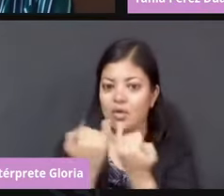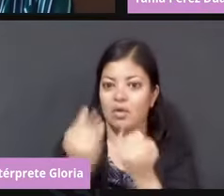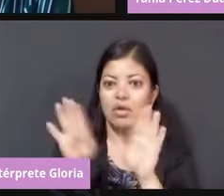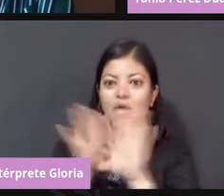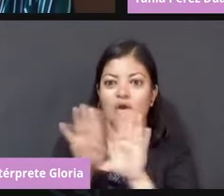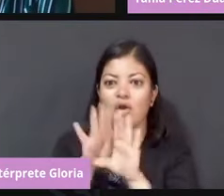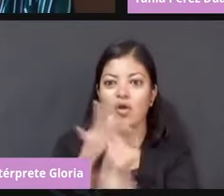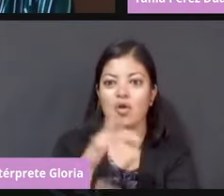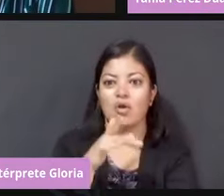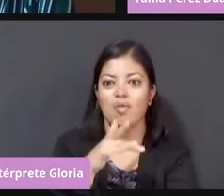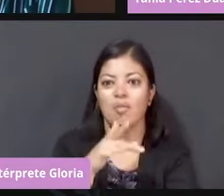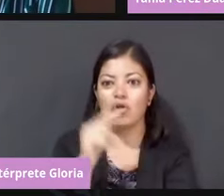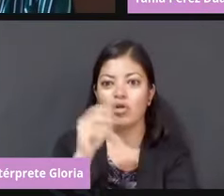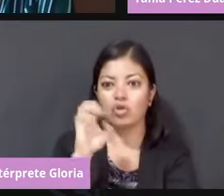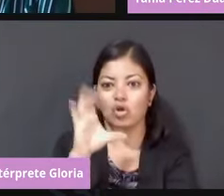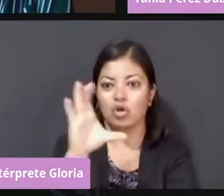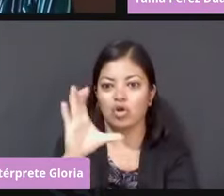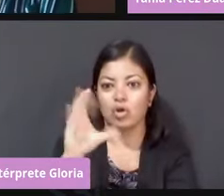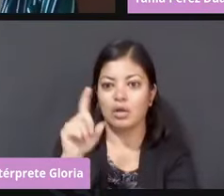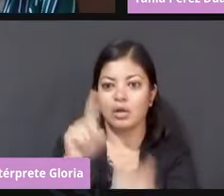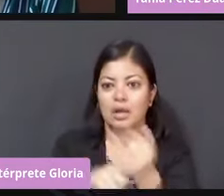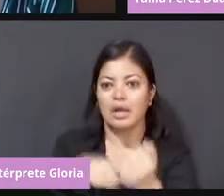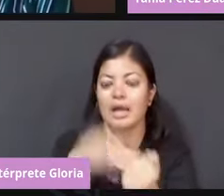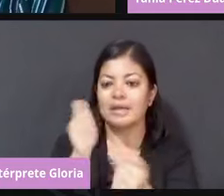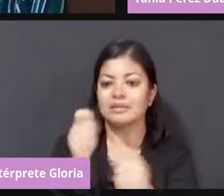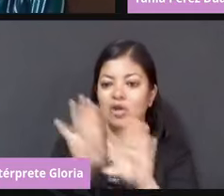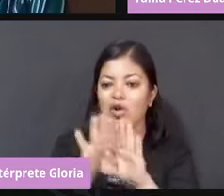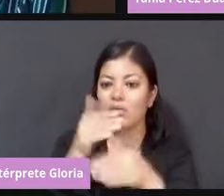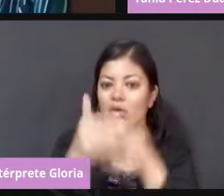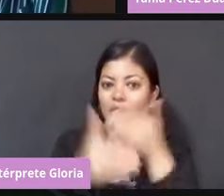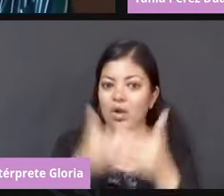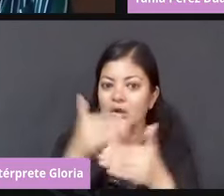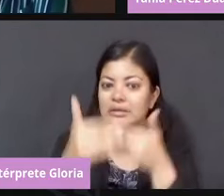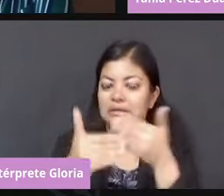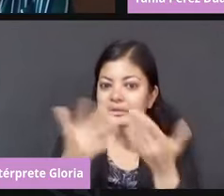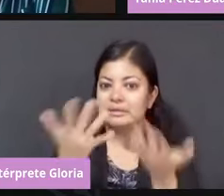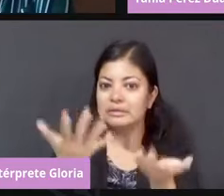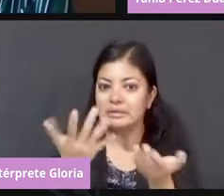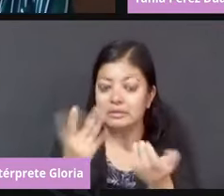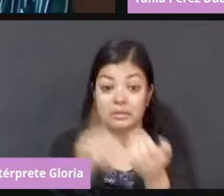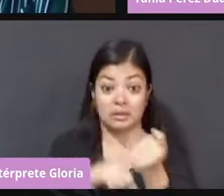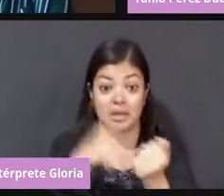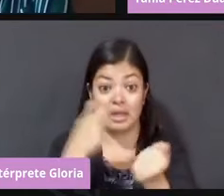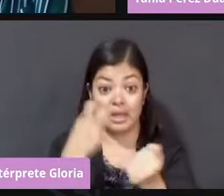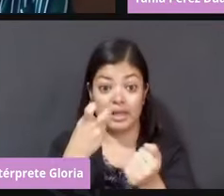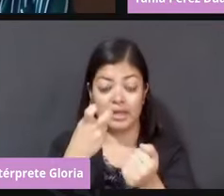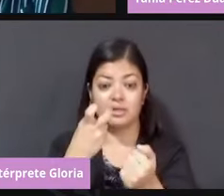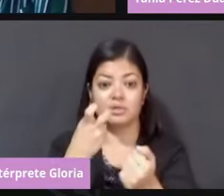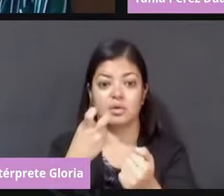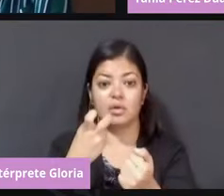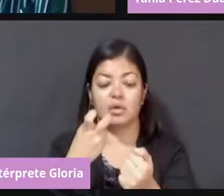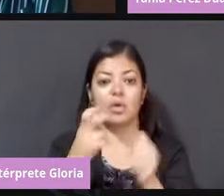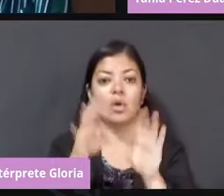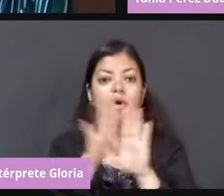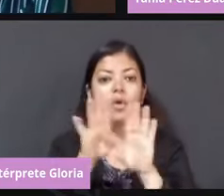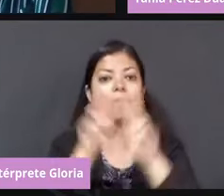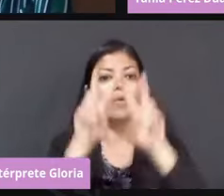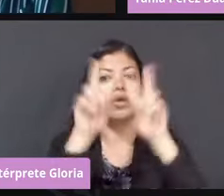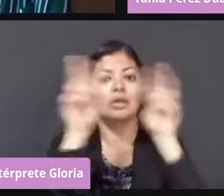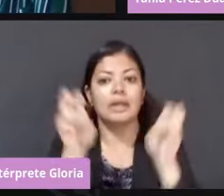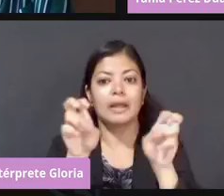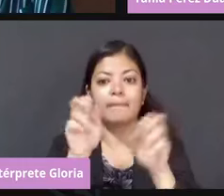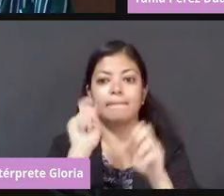TOC obstaculiza en el ámbito académico. Esto es algo que vemos, o sea, desde el tema de